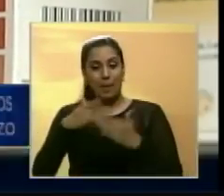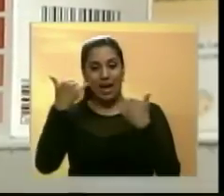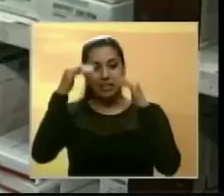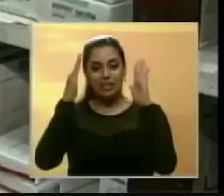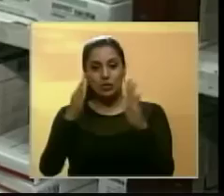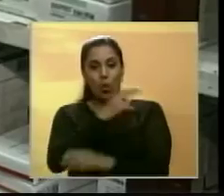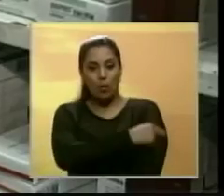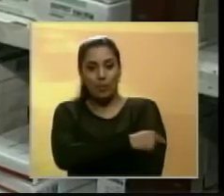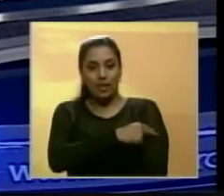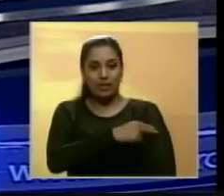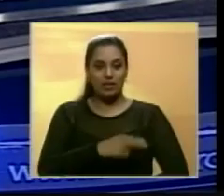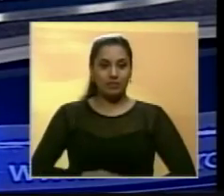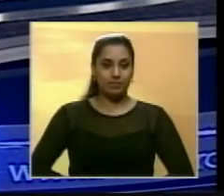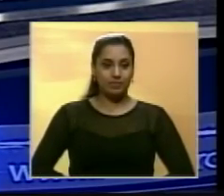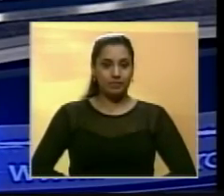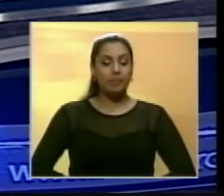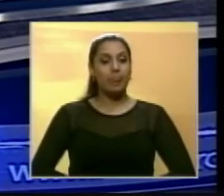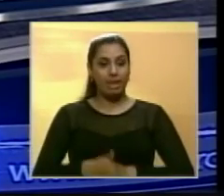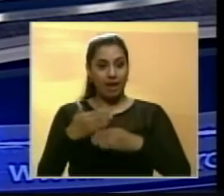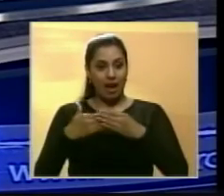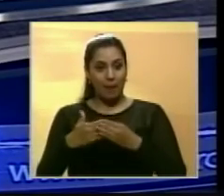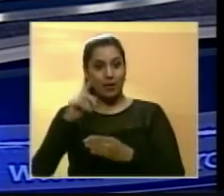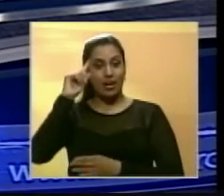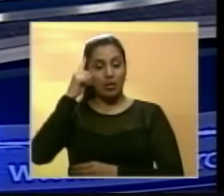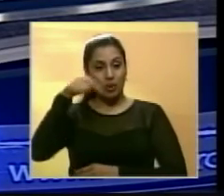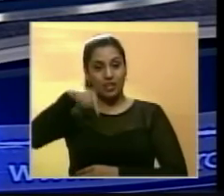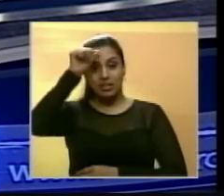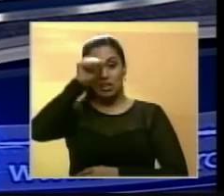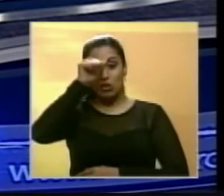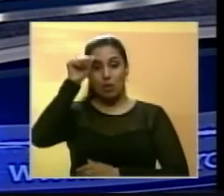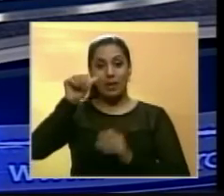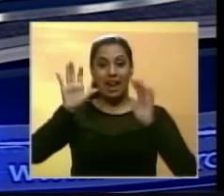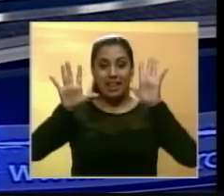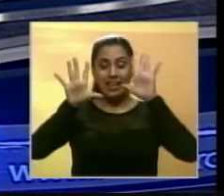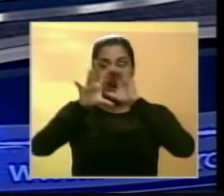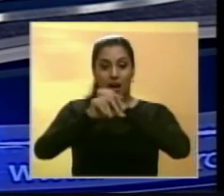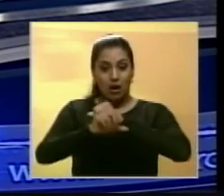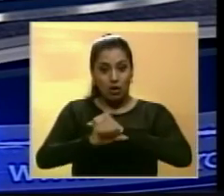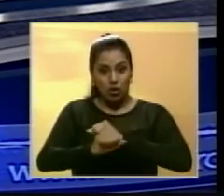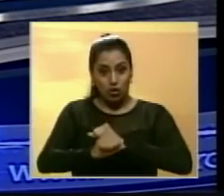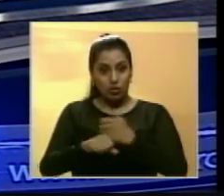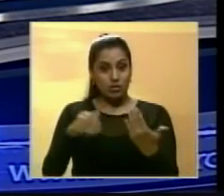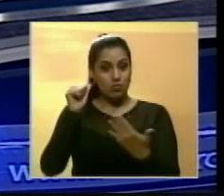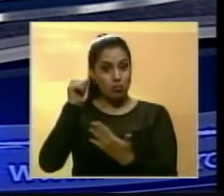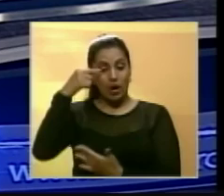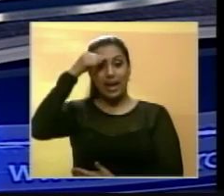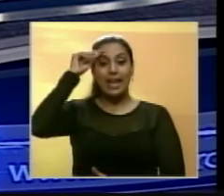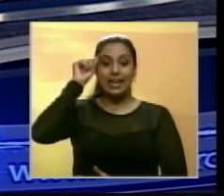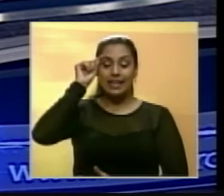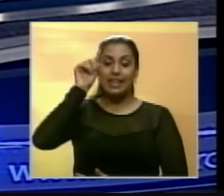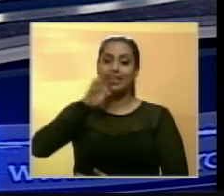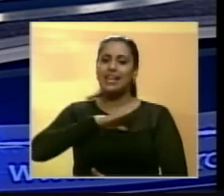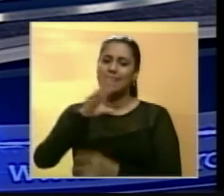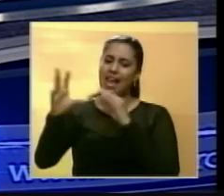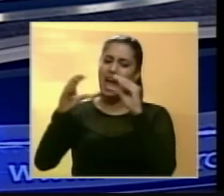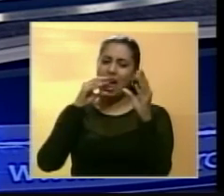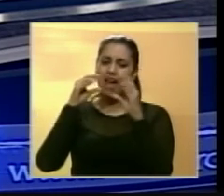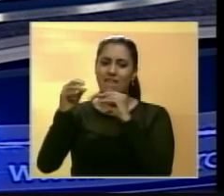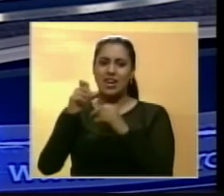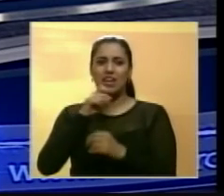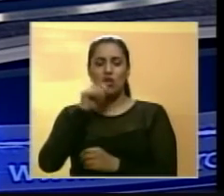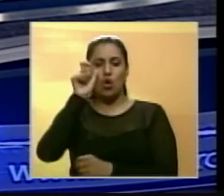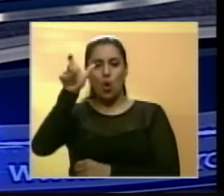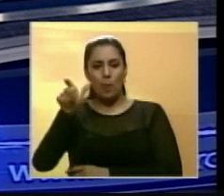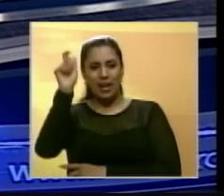los hospitales. Amigos, recuerden, este domingo a las 10 de la noche, Endrina Yepes se pone al descubierto a